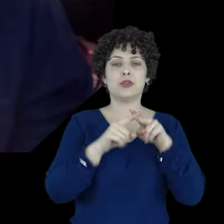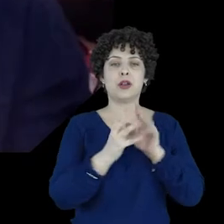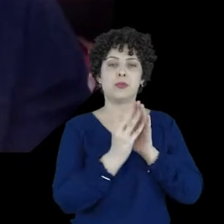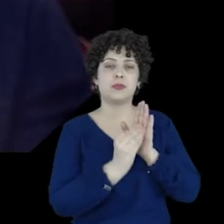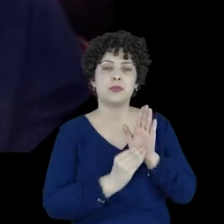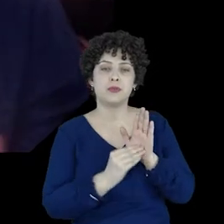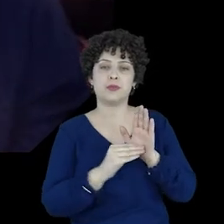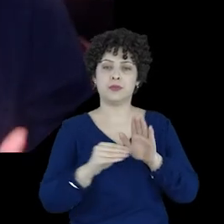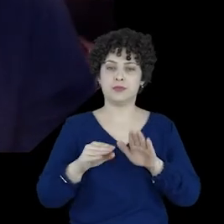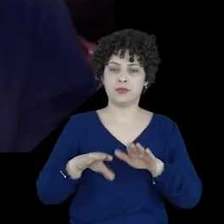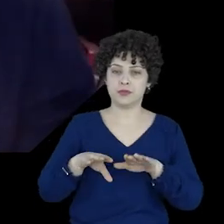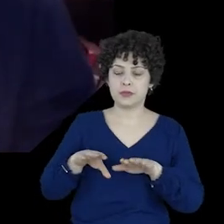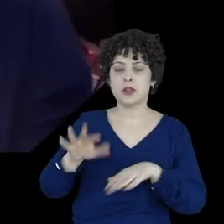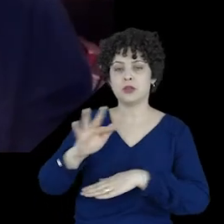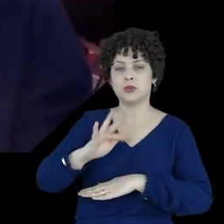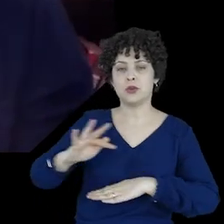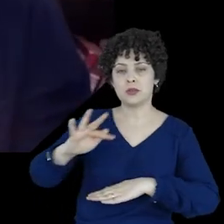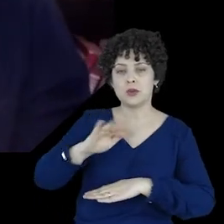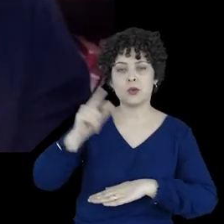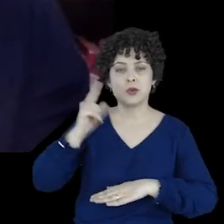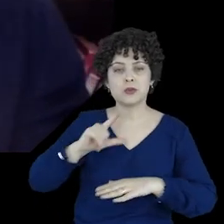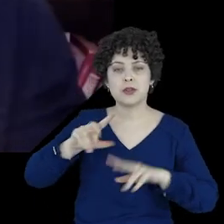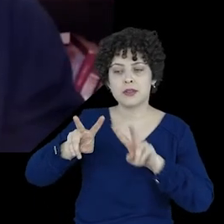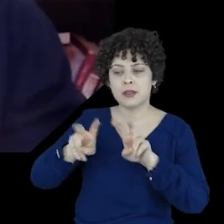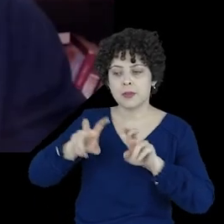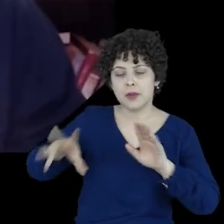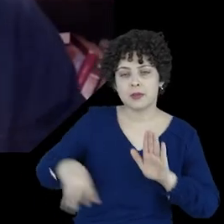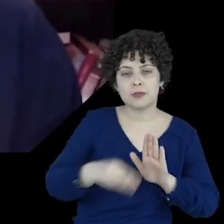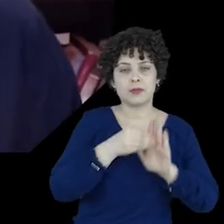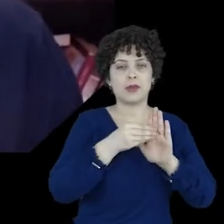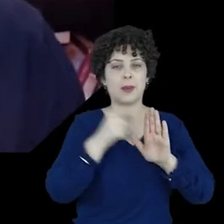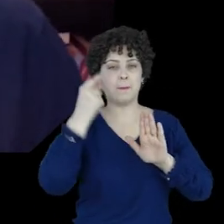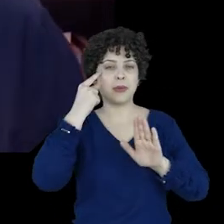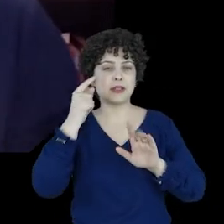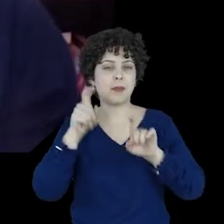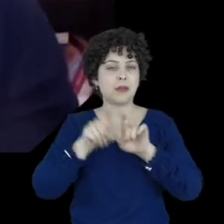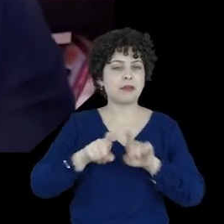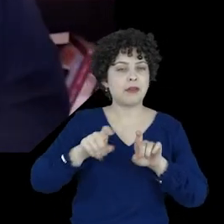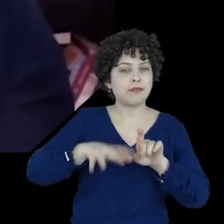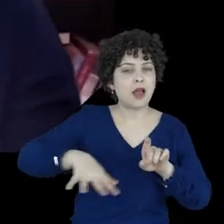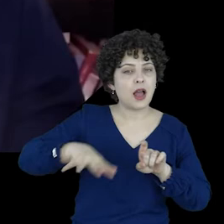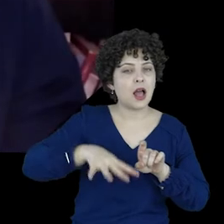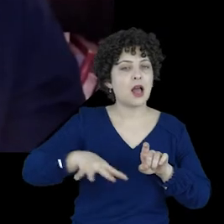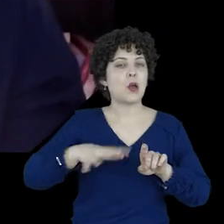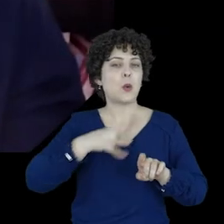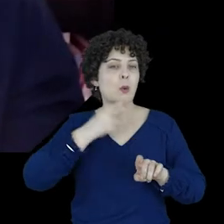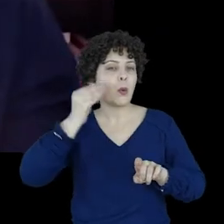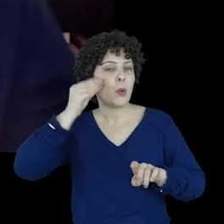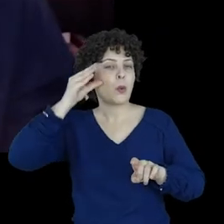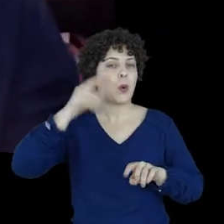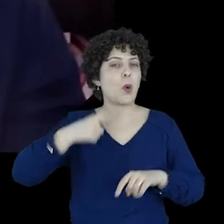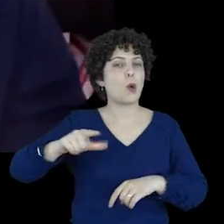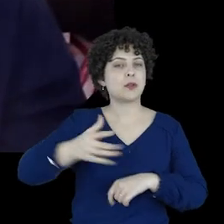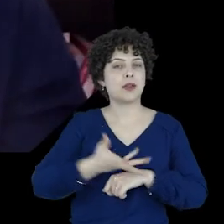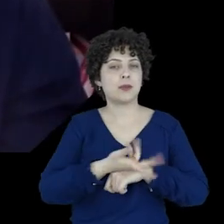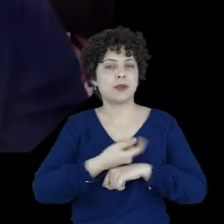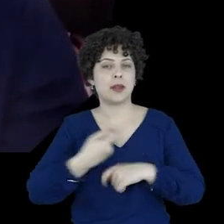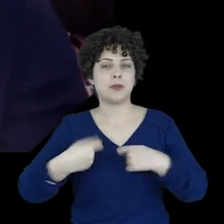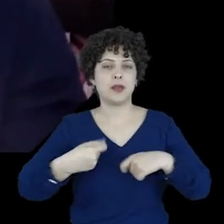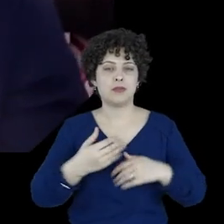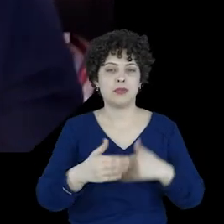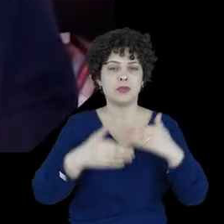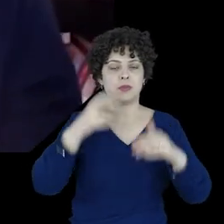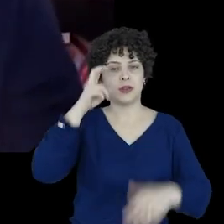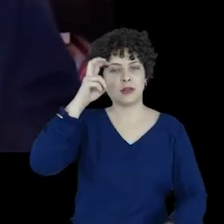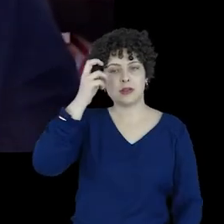currículum en la educación formal para incorporar, por ejemplo, temas como pensamiento computacional y otras habilidades que son necesarias para